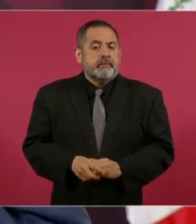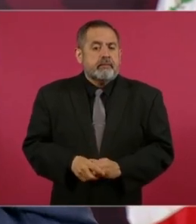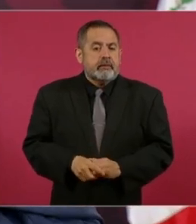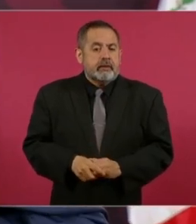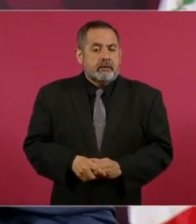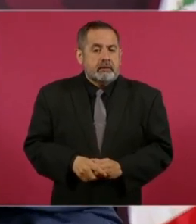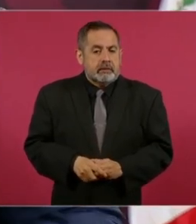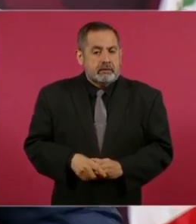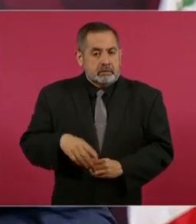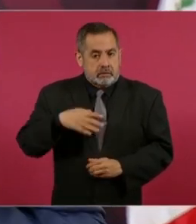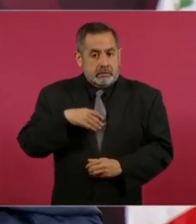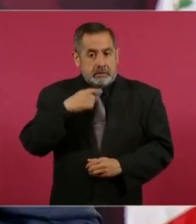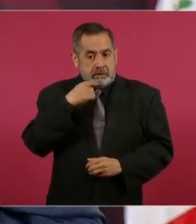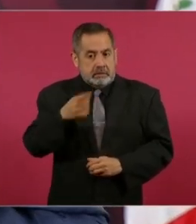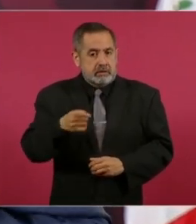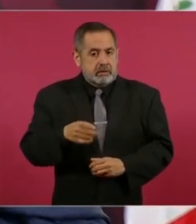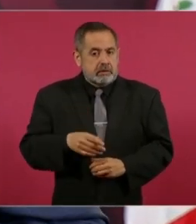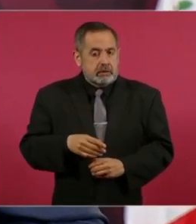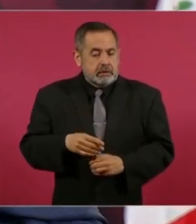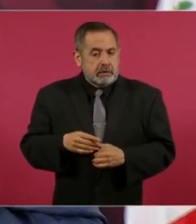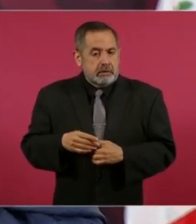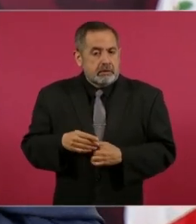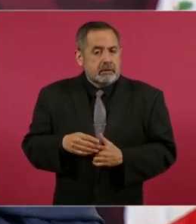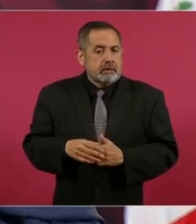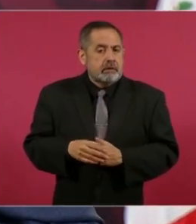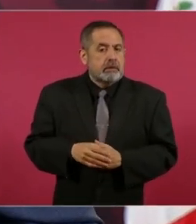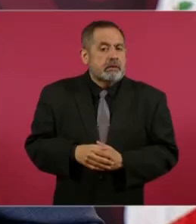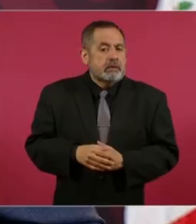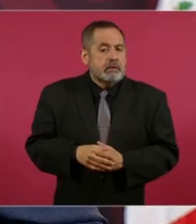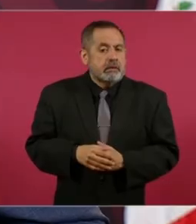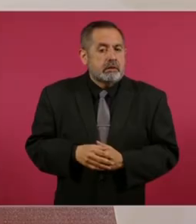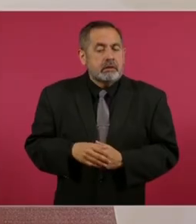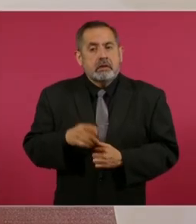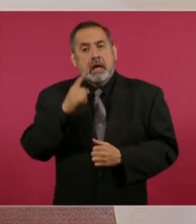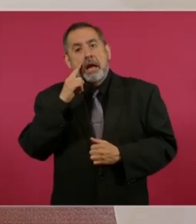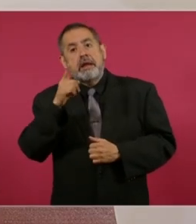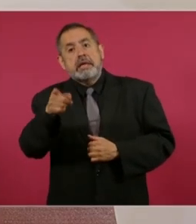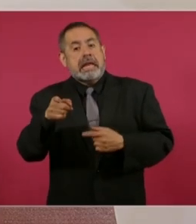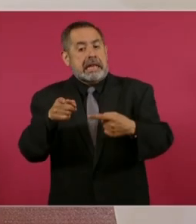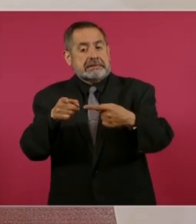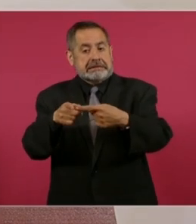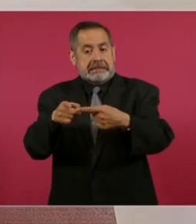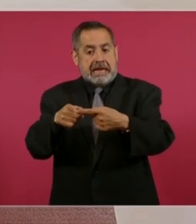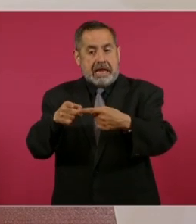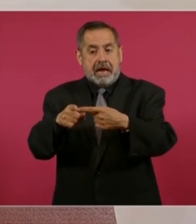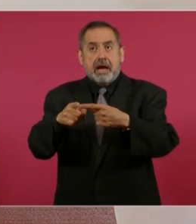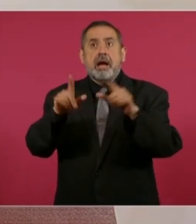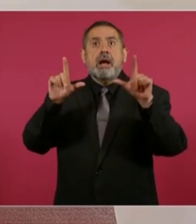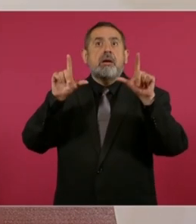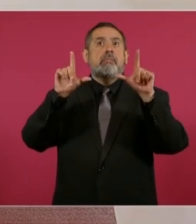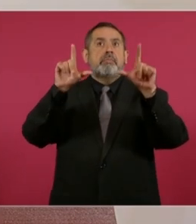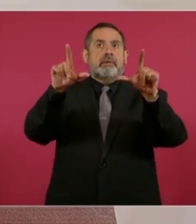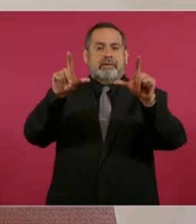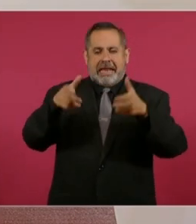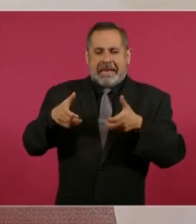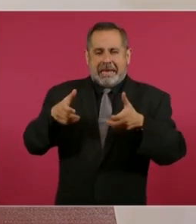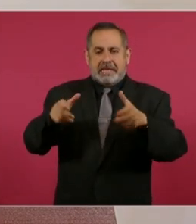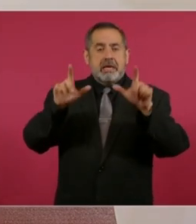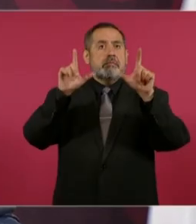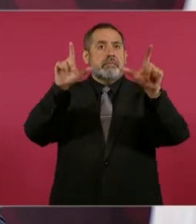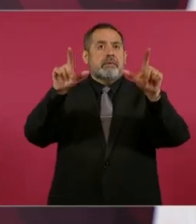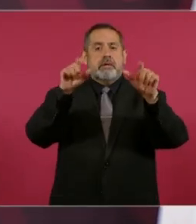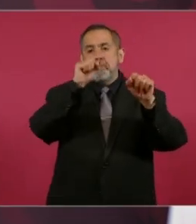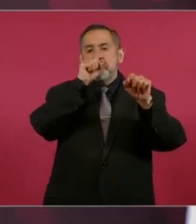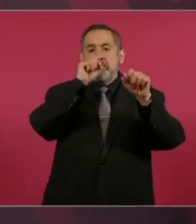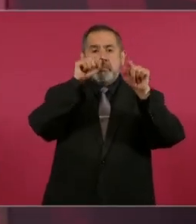Si ya dije que iba yo a poner aquí en la esquina, aquí en Corregidora, una